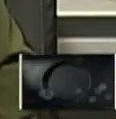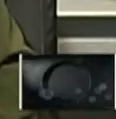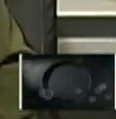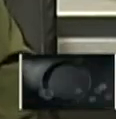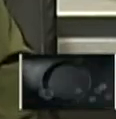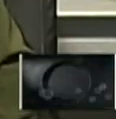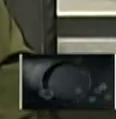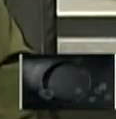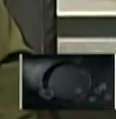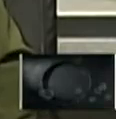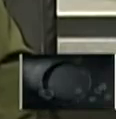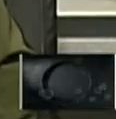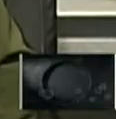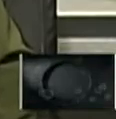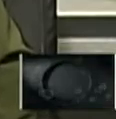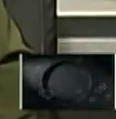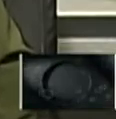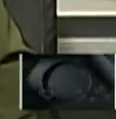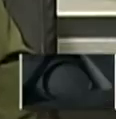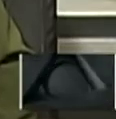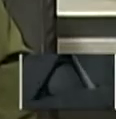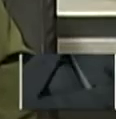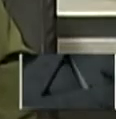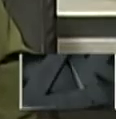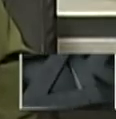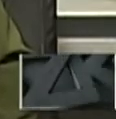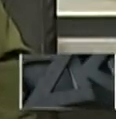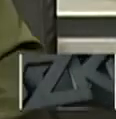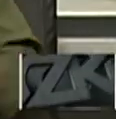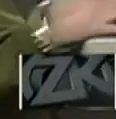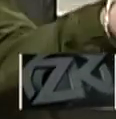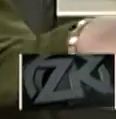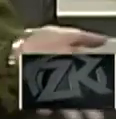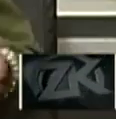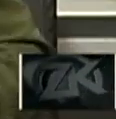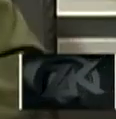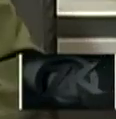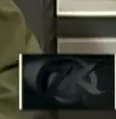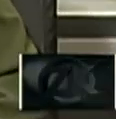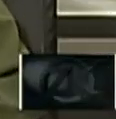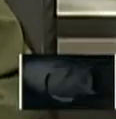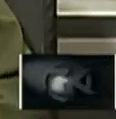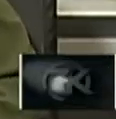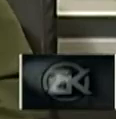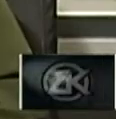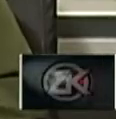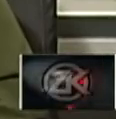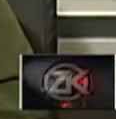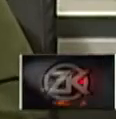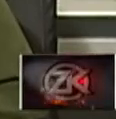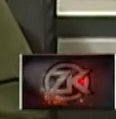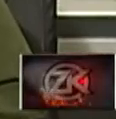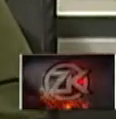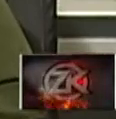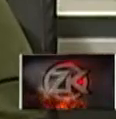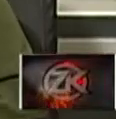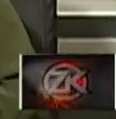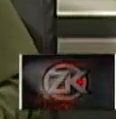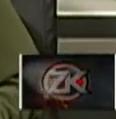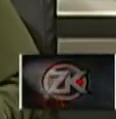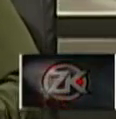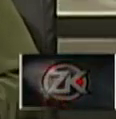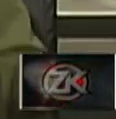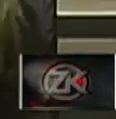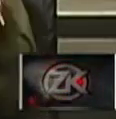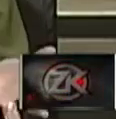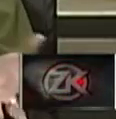cédula. Yo invito a todos, eso está en las cuentas del señor, y bueno, vamos a postearlo también en las cuentas de Zurda Conducta, sí,